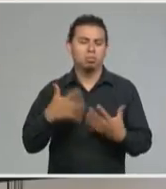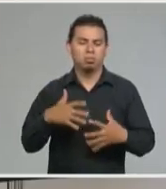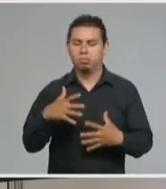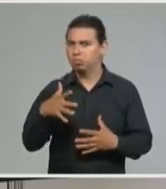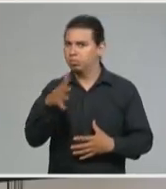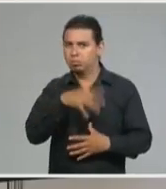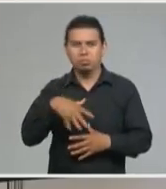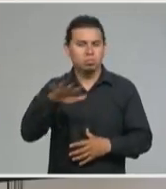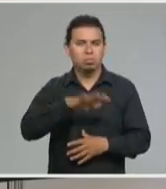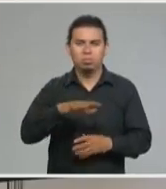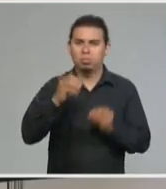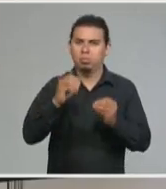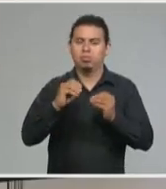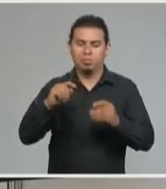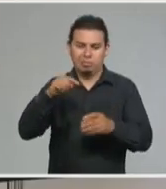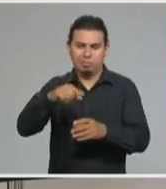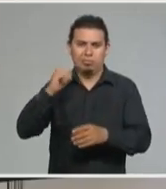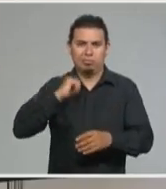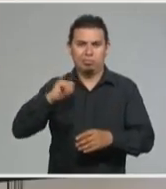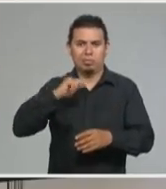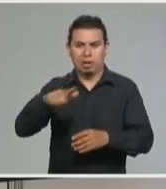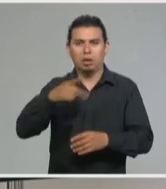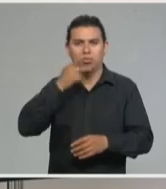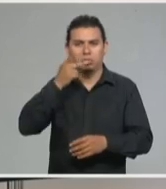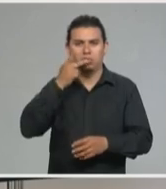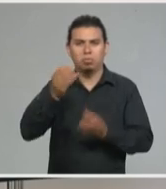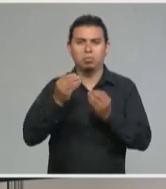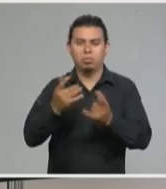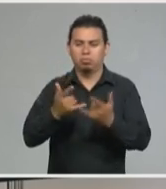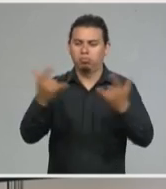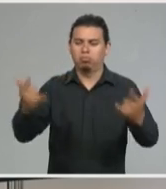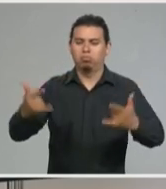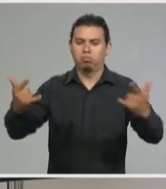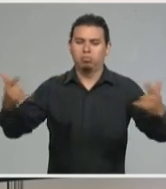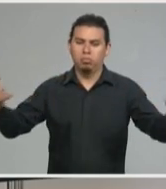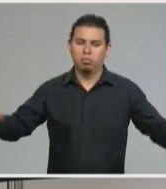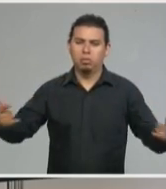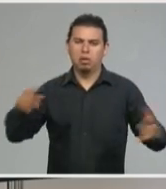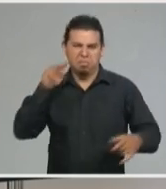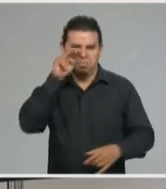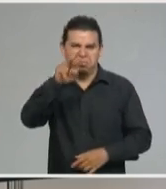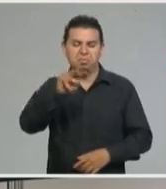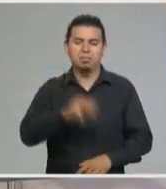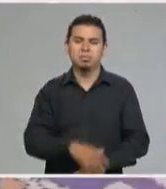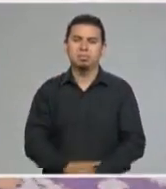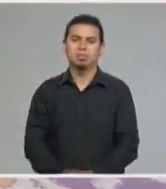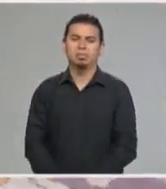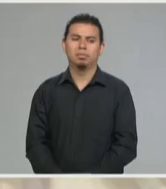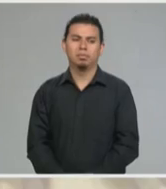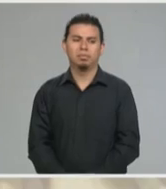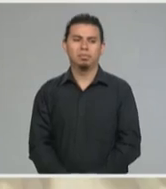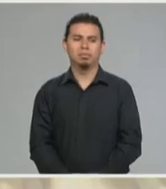mixteco-zapoteca más mixtecos, habla mucho de la historia de esta localidad. Invitamos a ver este trabajo.